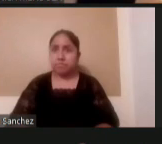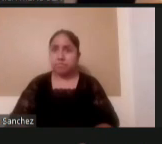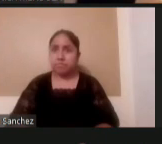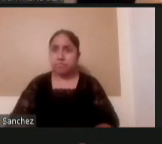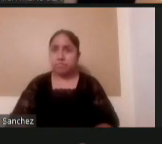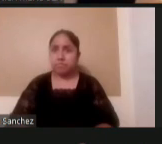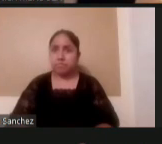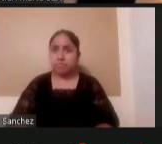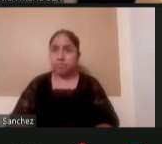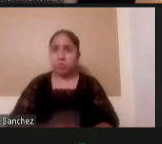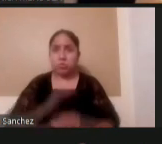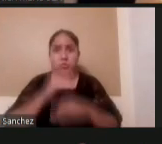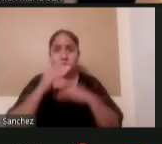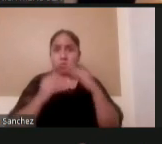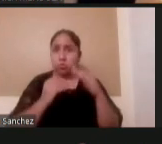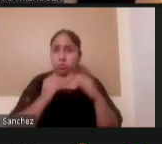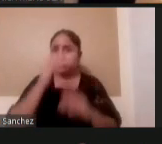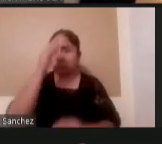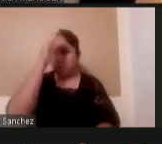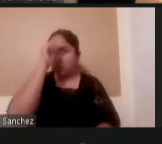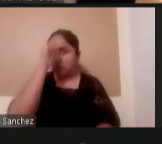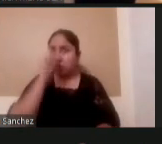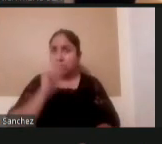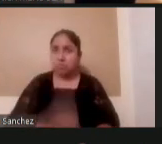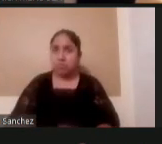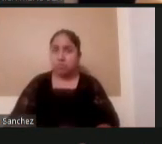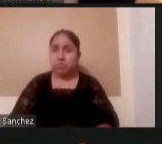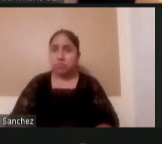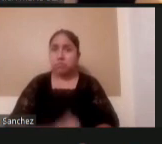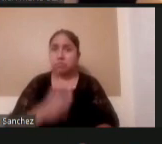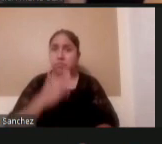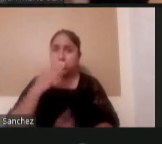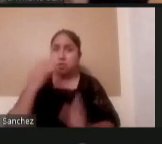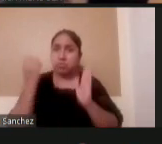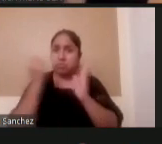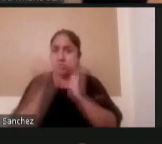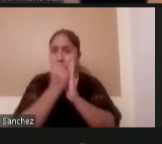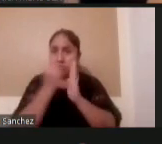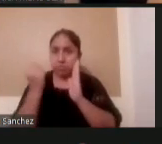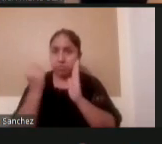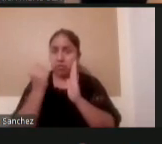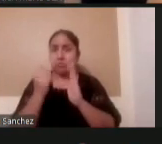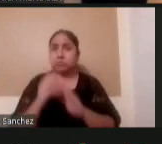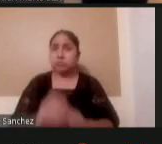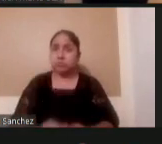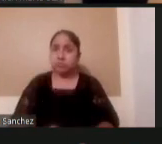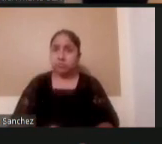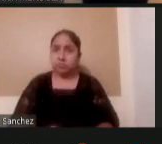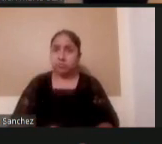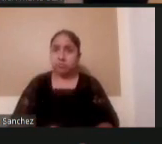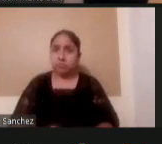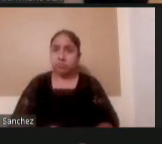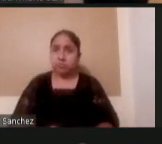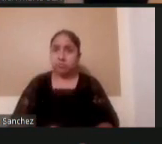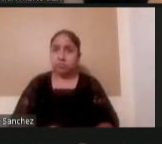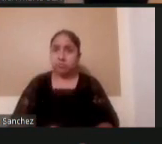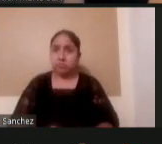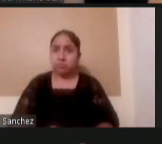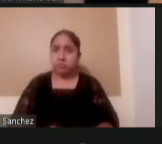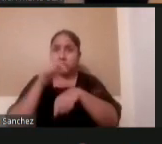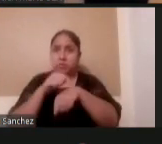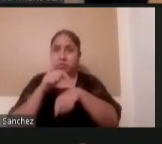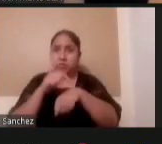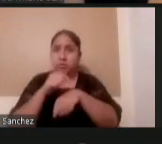Unanimidad. Unanimidad de votos. Queda aprobado por unanimidad de votos. Siendo las